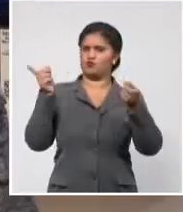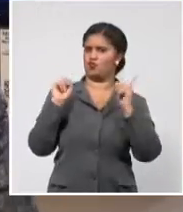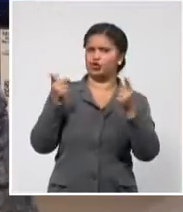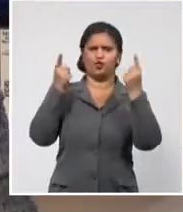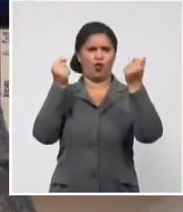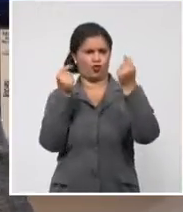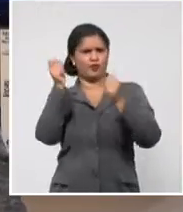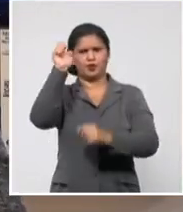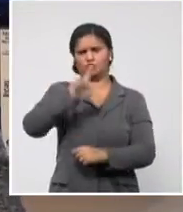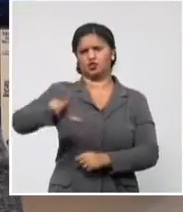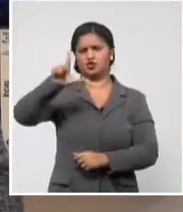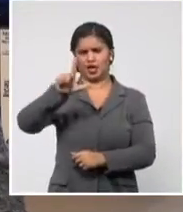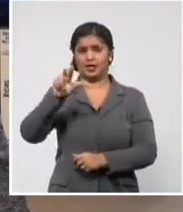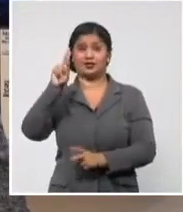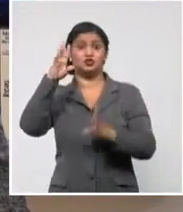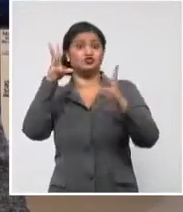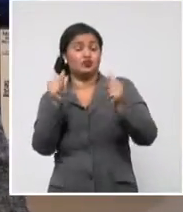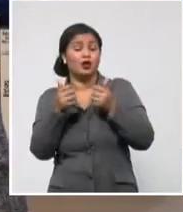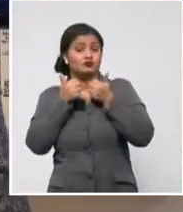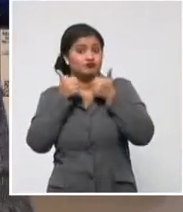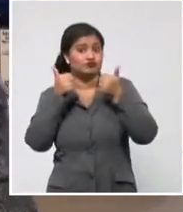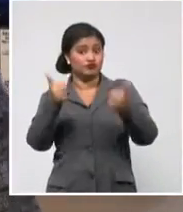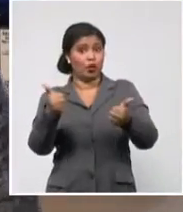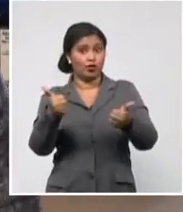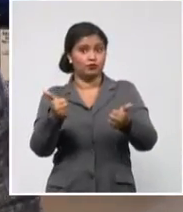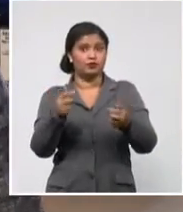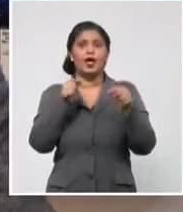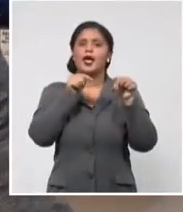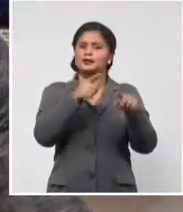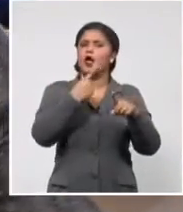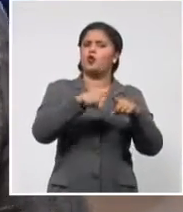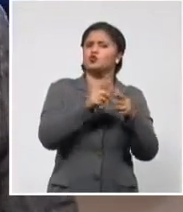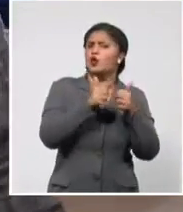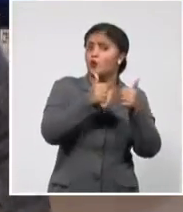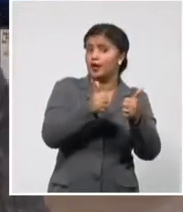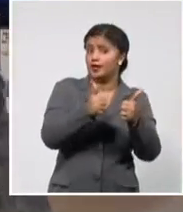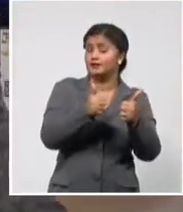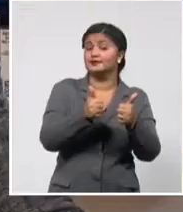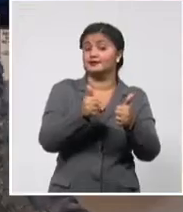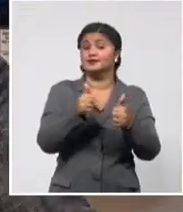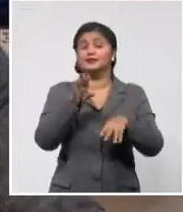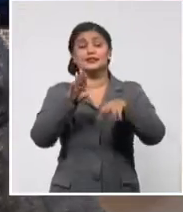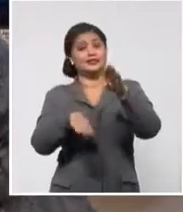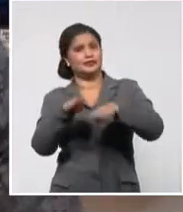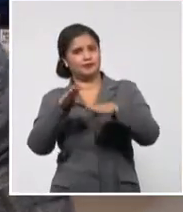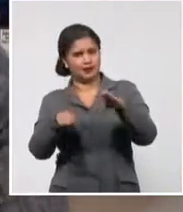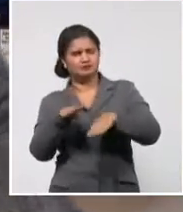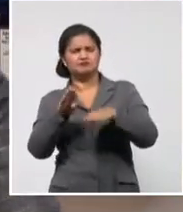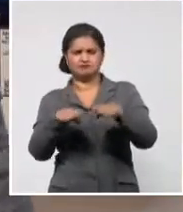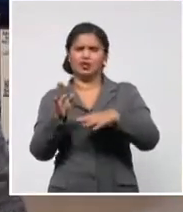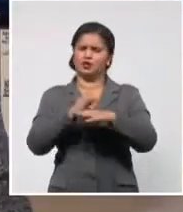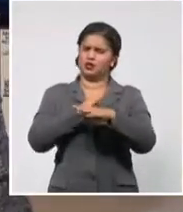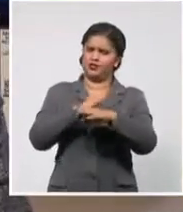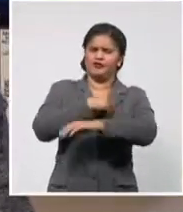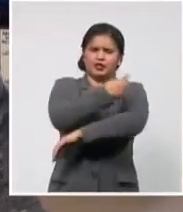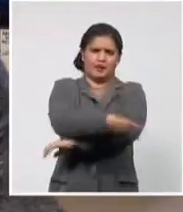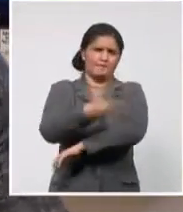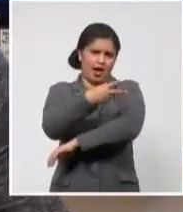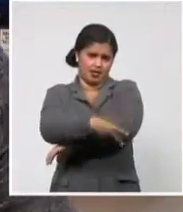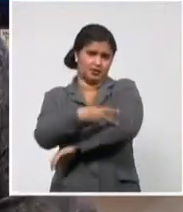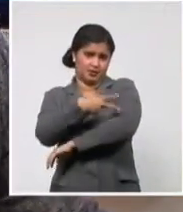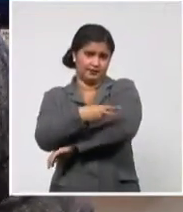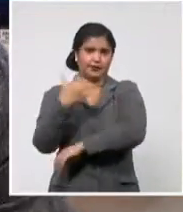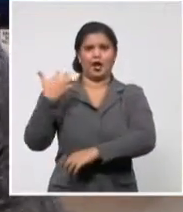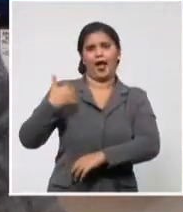muy favorables, que sirven hoy a los pueblos para comparar. Pregúntenle a los argentinos, pregúntenle a los propios bolivianos recientemente